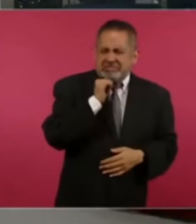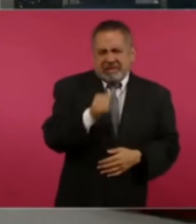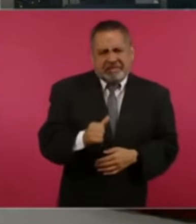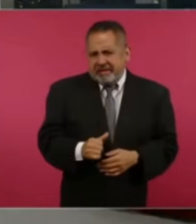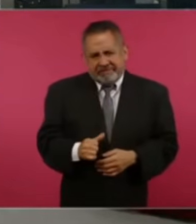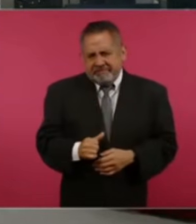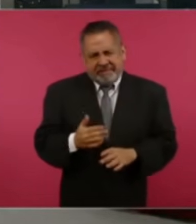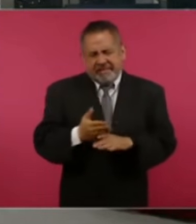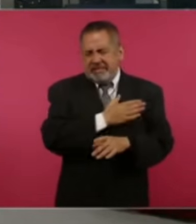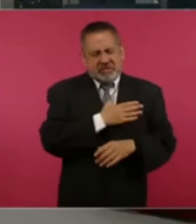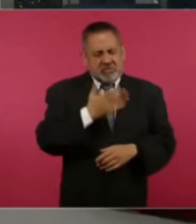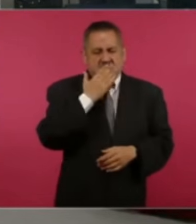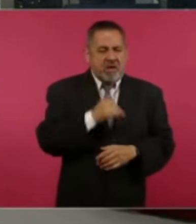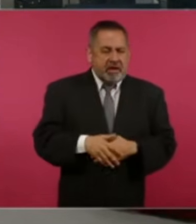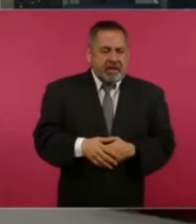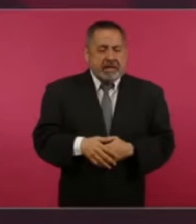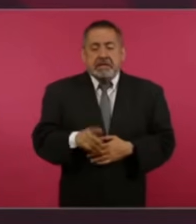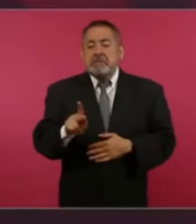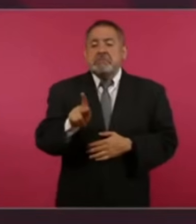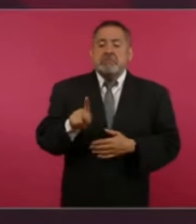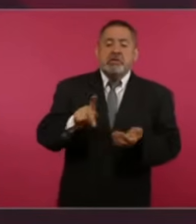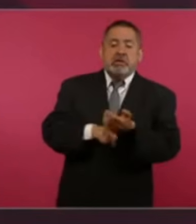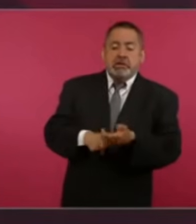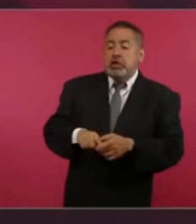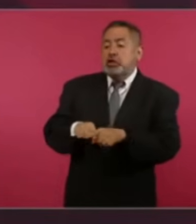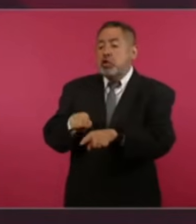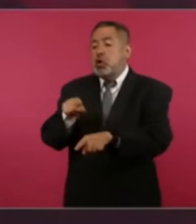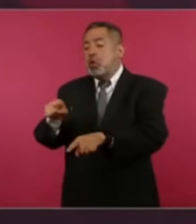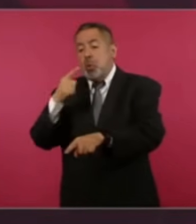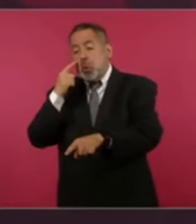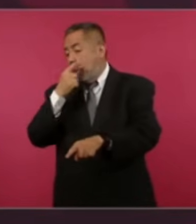eso era una apariencia.